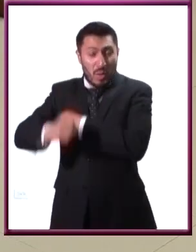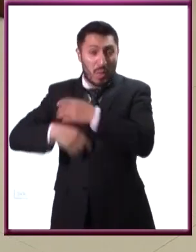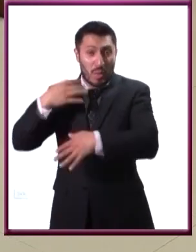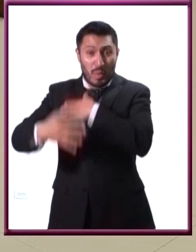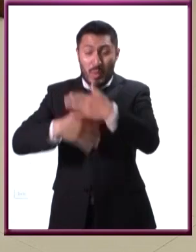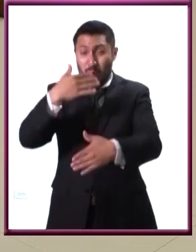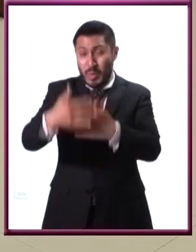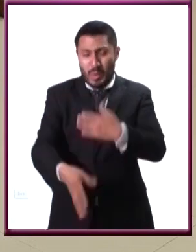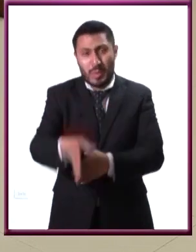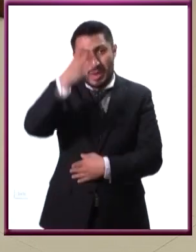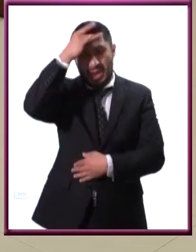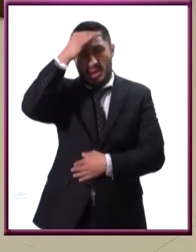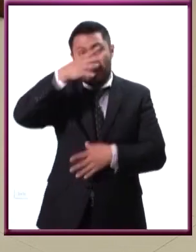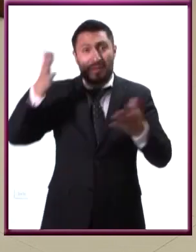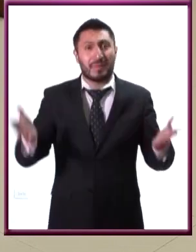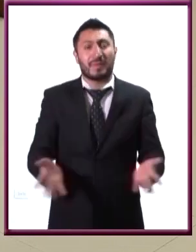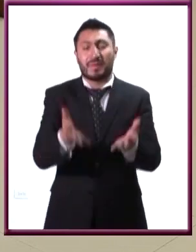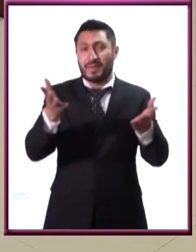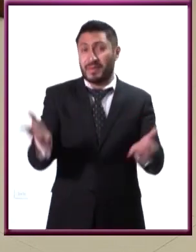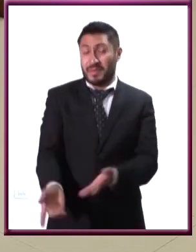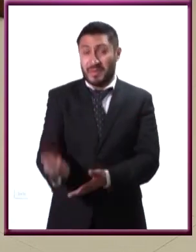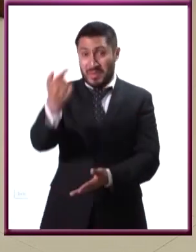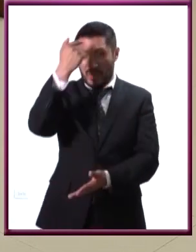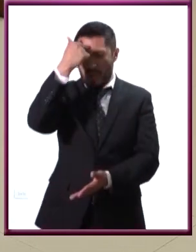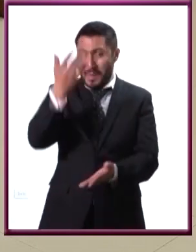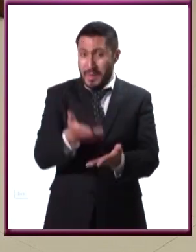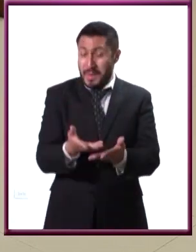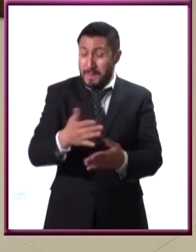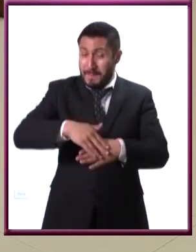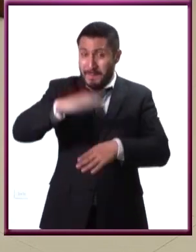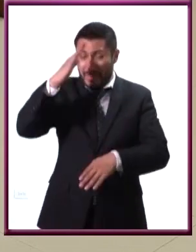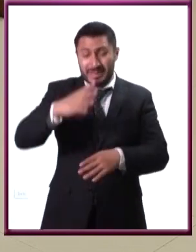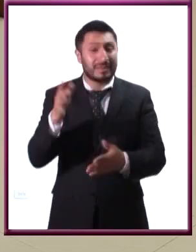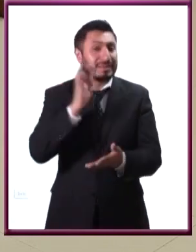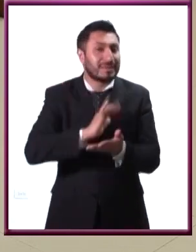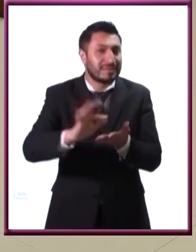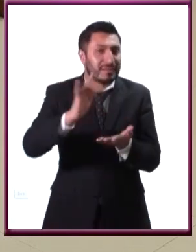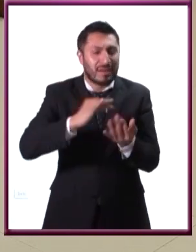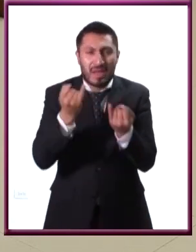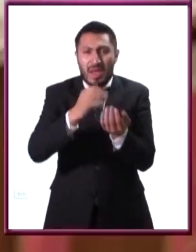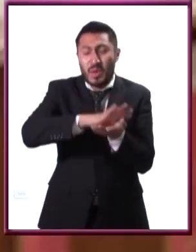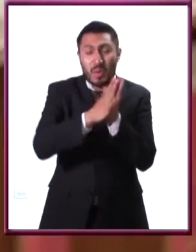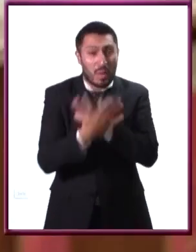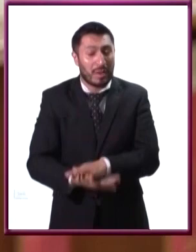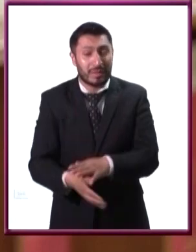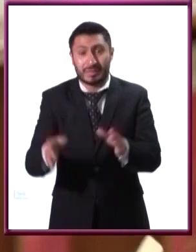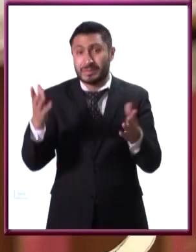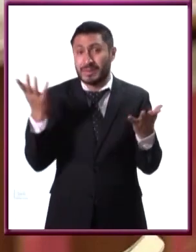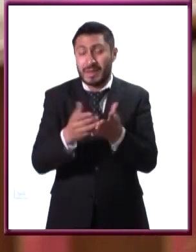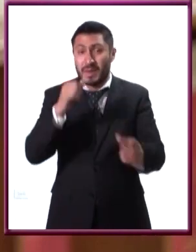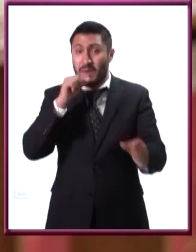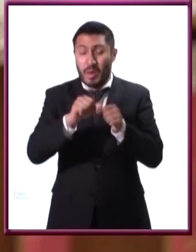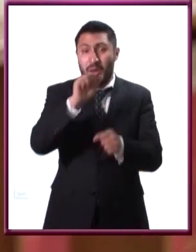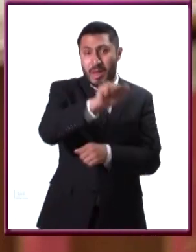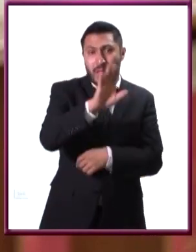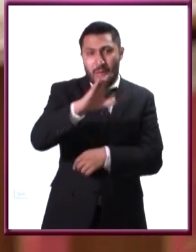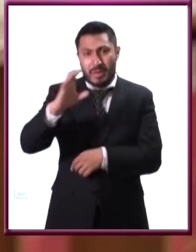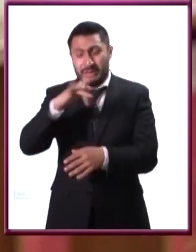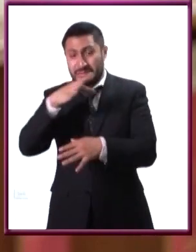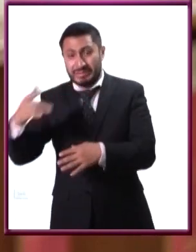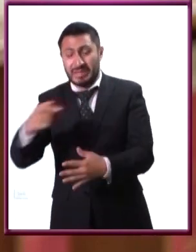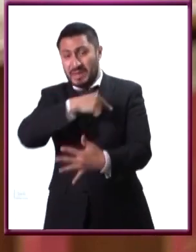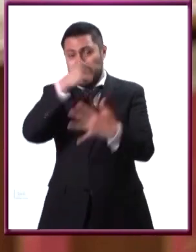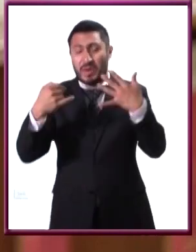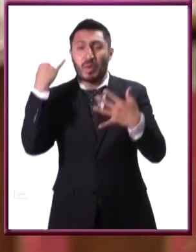el aprendizaje y la construcción de conocimiento. La lectura también evolucionó. Se crearon los alfabetos,